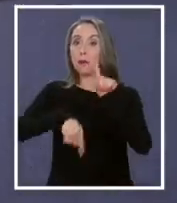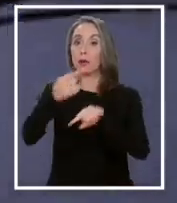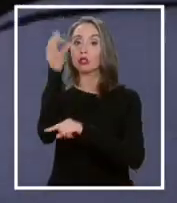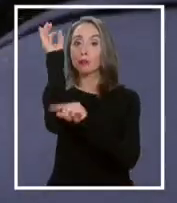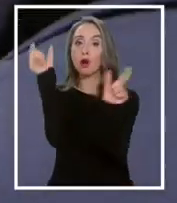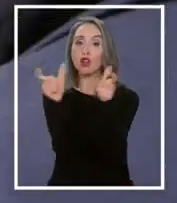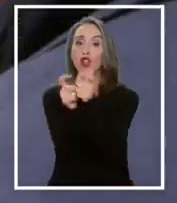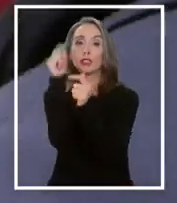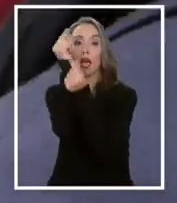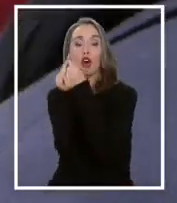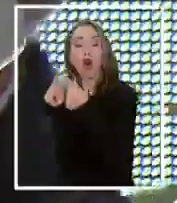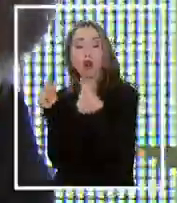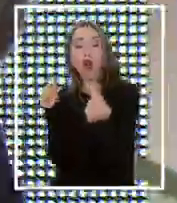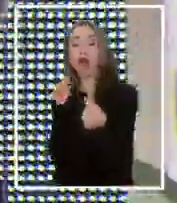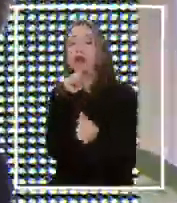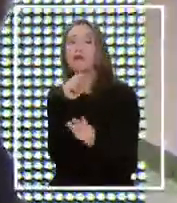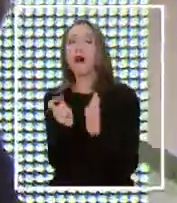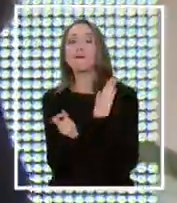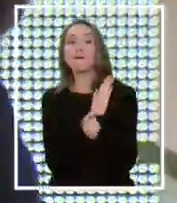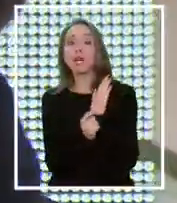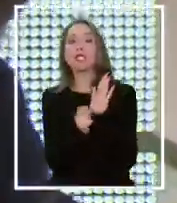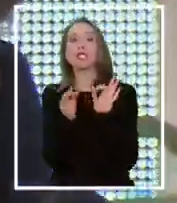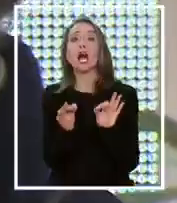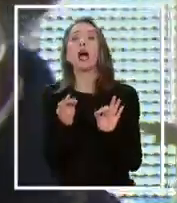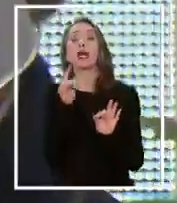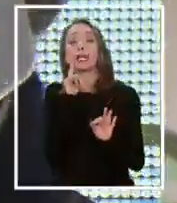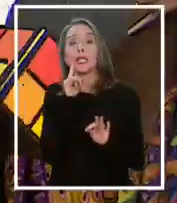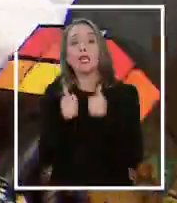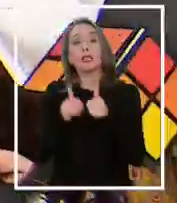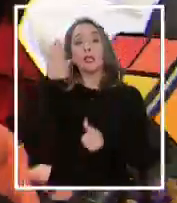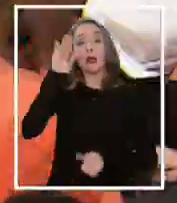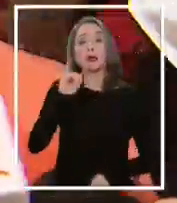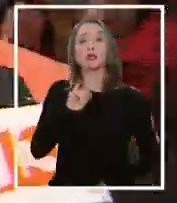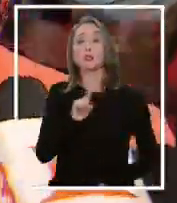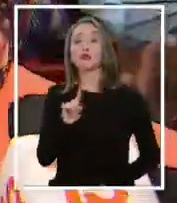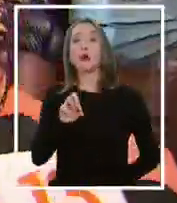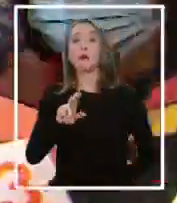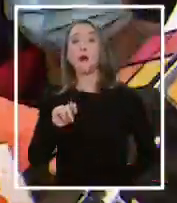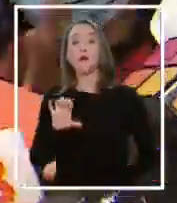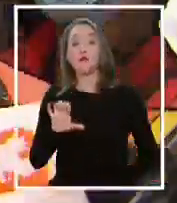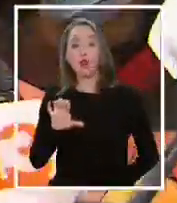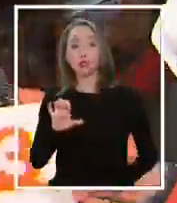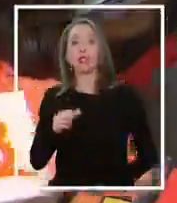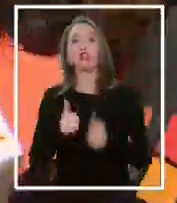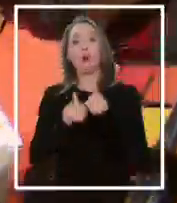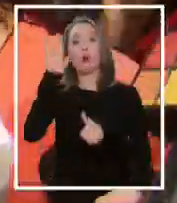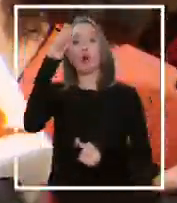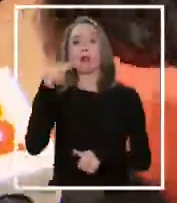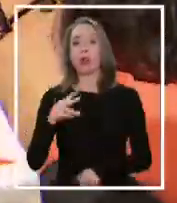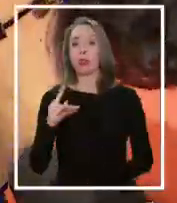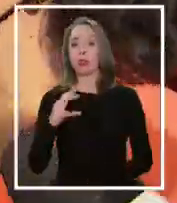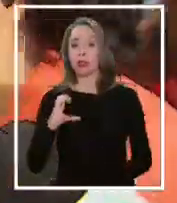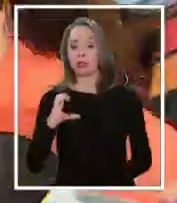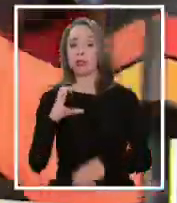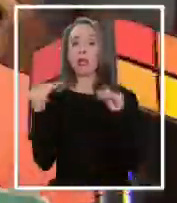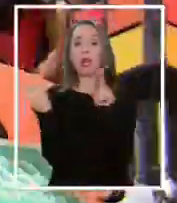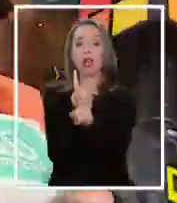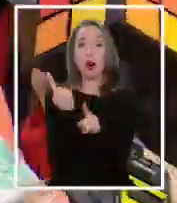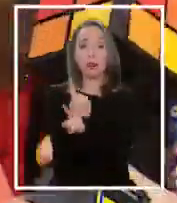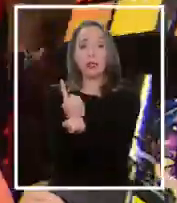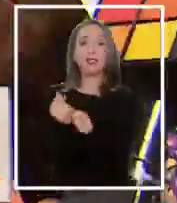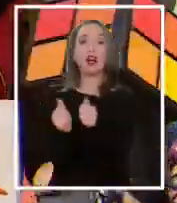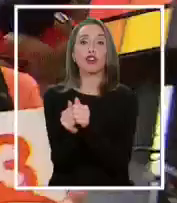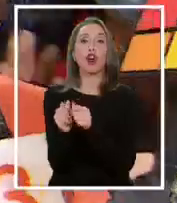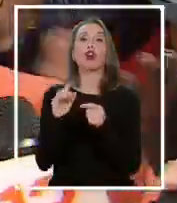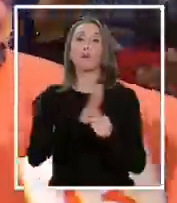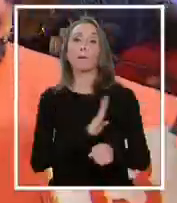nacional que aún no tiene fecha se definirá la opción de yasna provoste como eventual abanderada del partido las conversaciones entre la de 6 y el